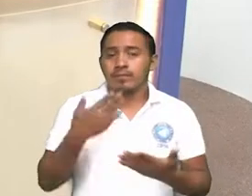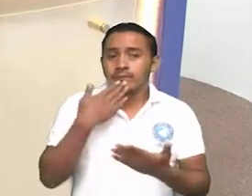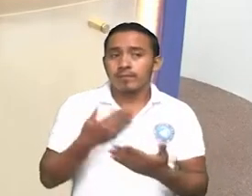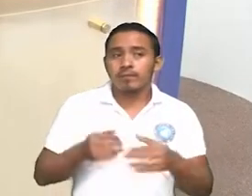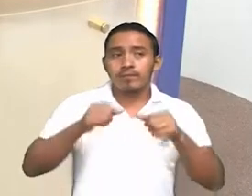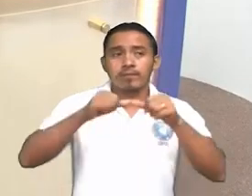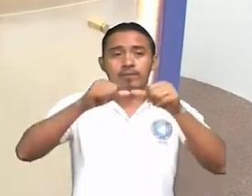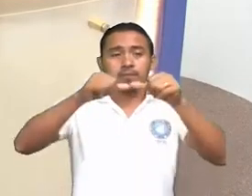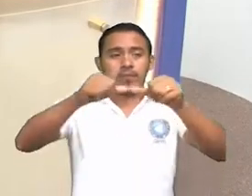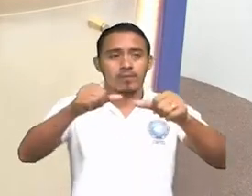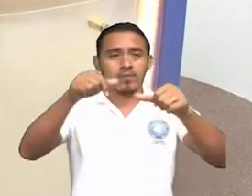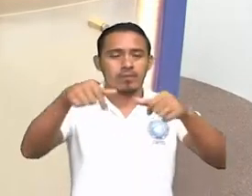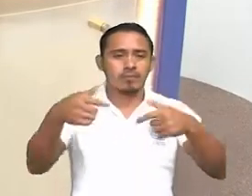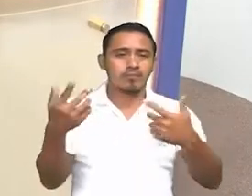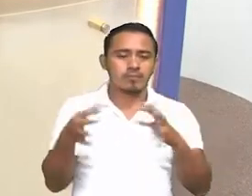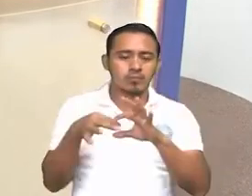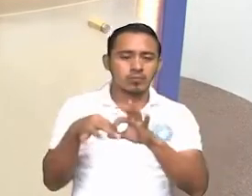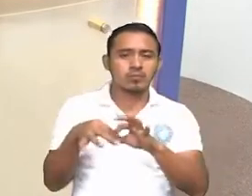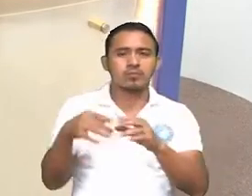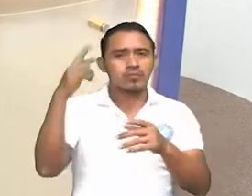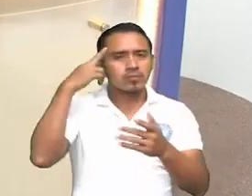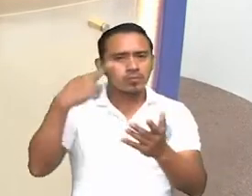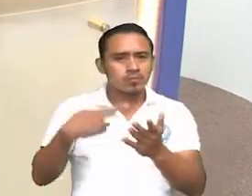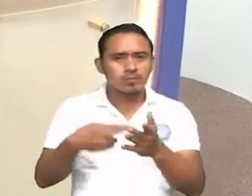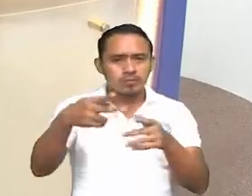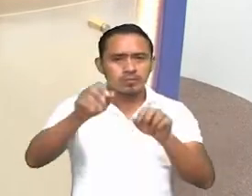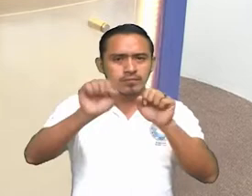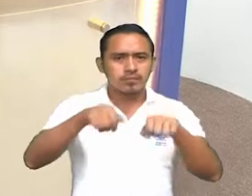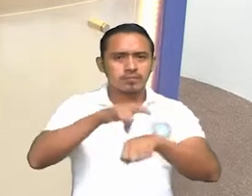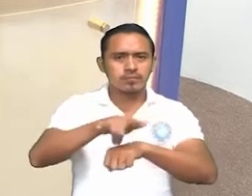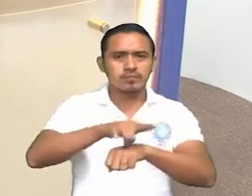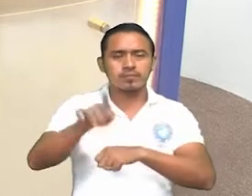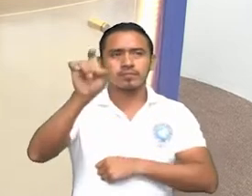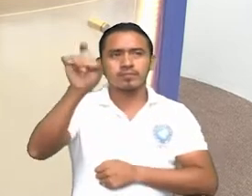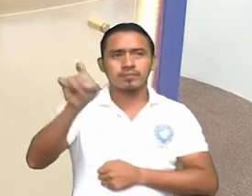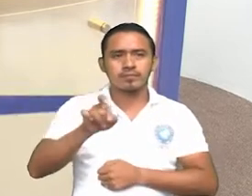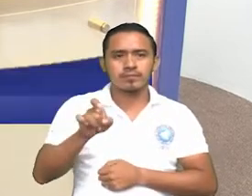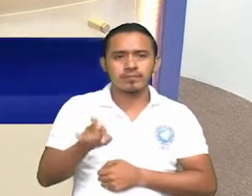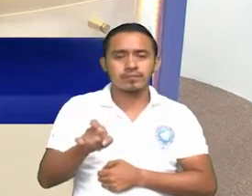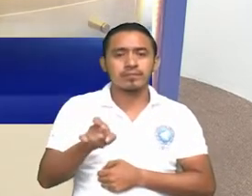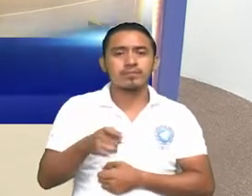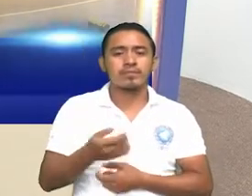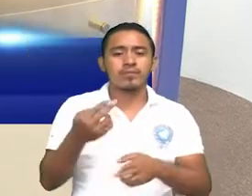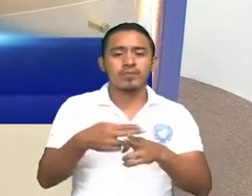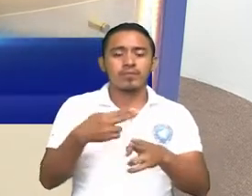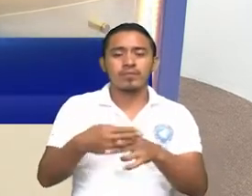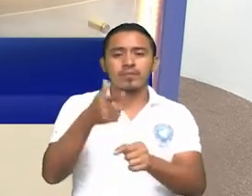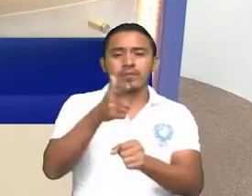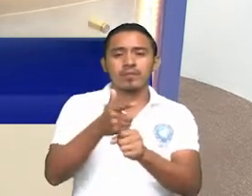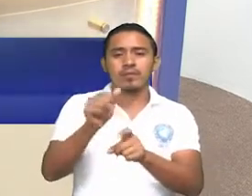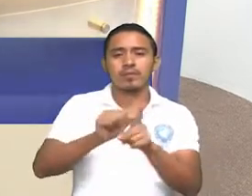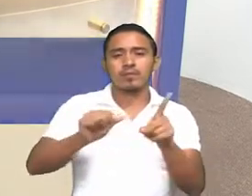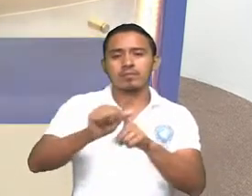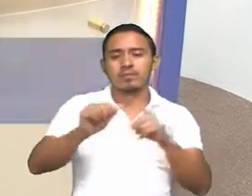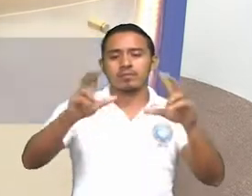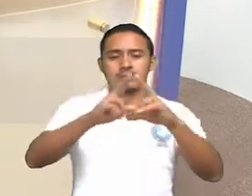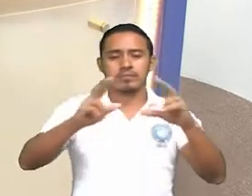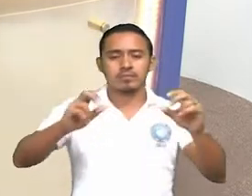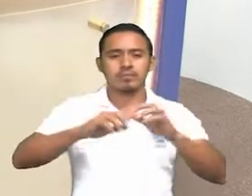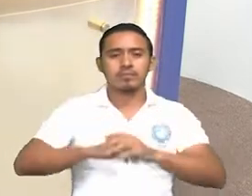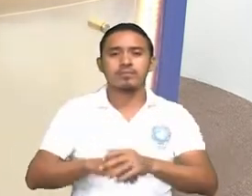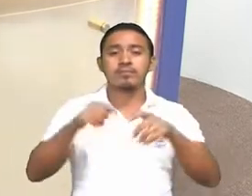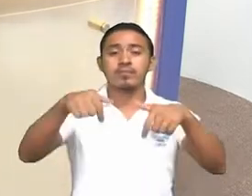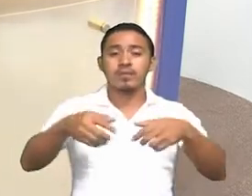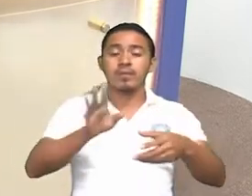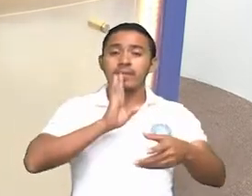Gracias por permanecer con nosotros. Les recordamos que nos puede buscar en las diferentes plataformas digitales como Canal Parlamentario Nicaragua. Ahora